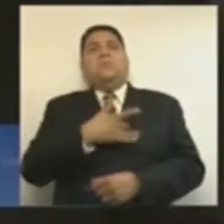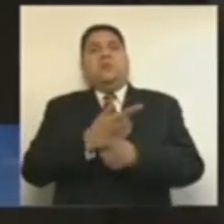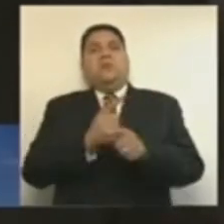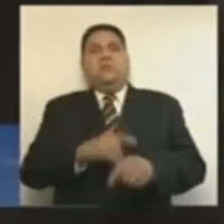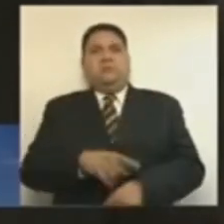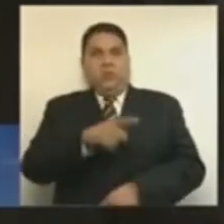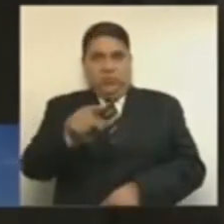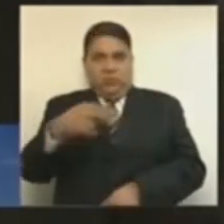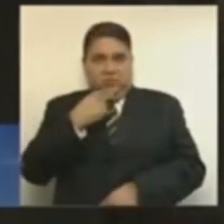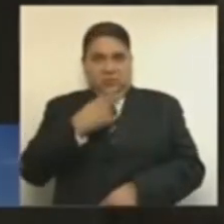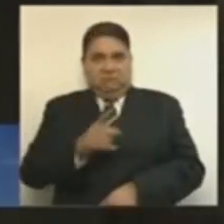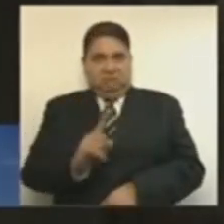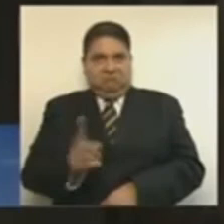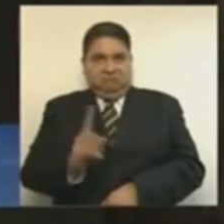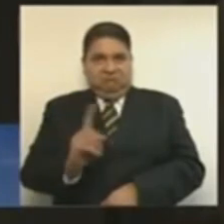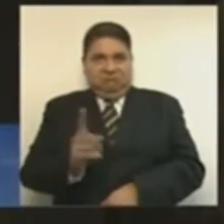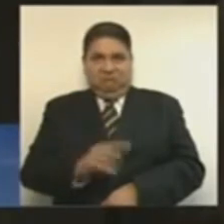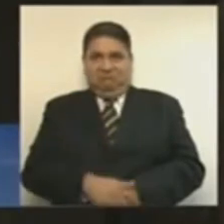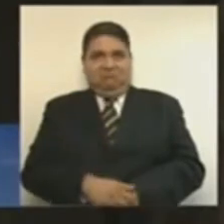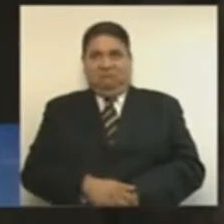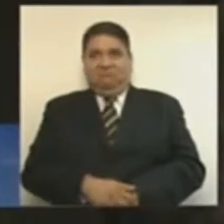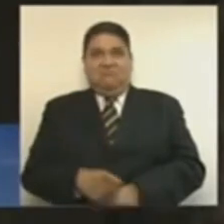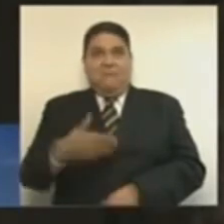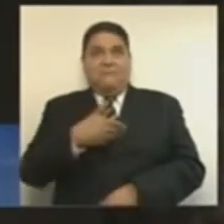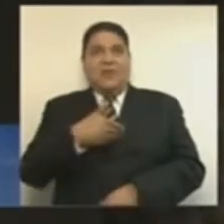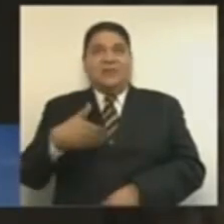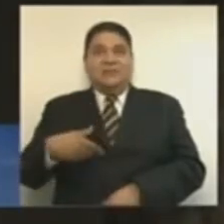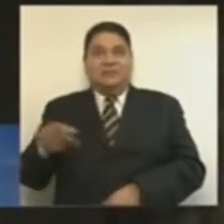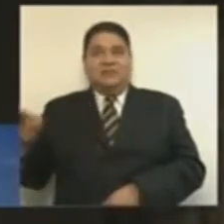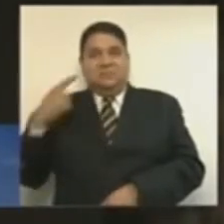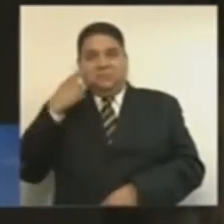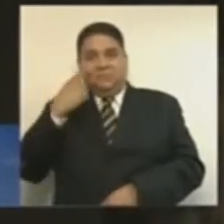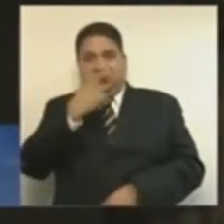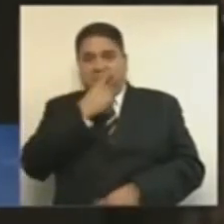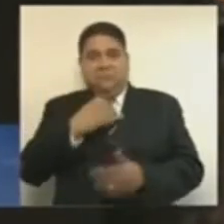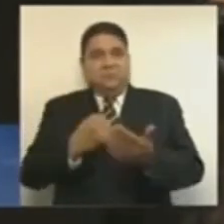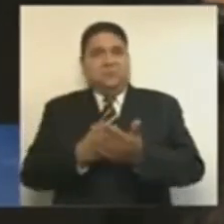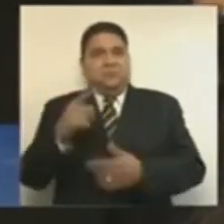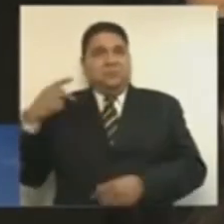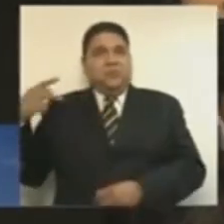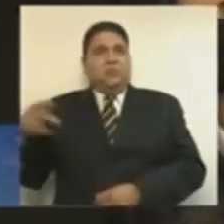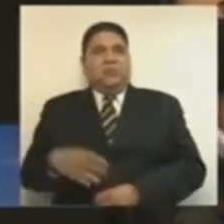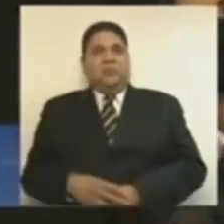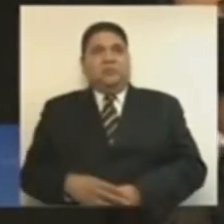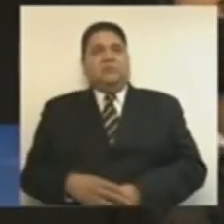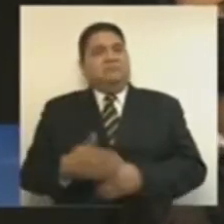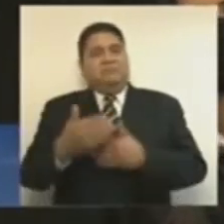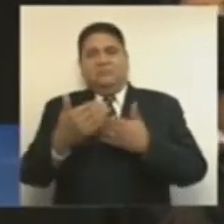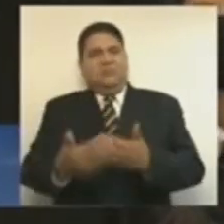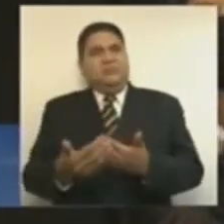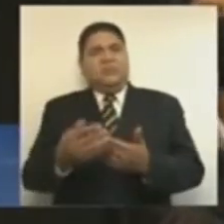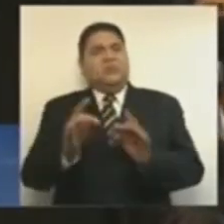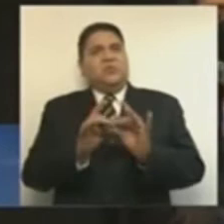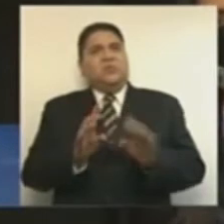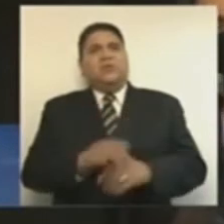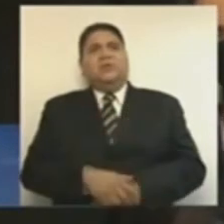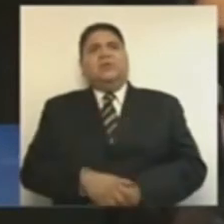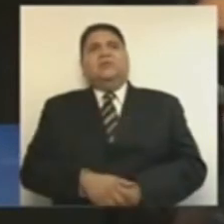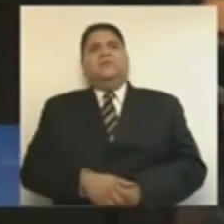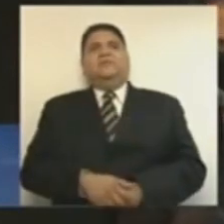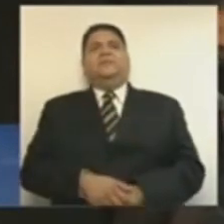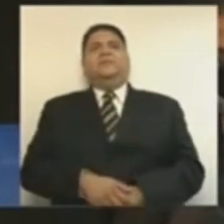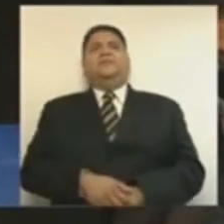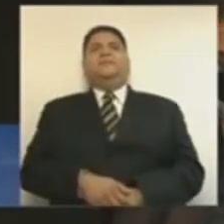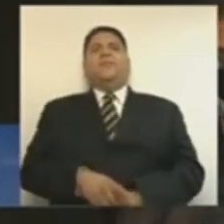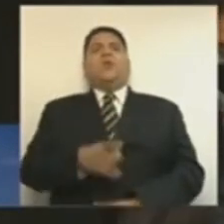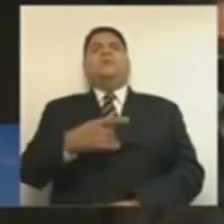siquiera ustedes, ni siquiera los beneficiarios, presidente, porque eso es lo que va a pasar. Mentira que lo van